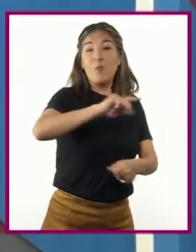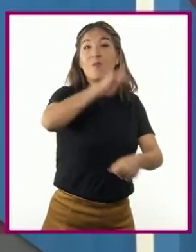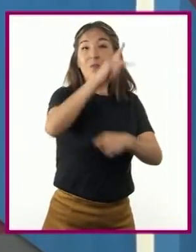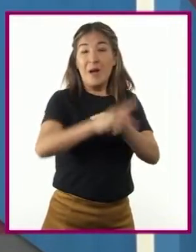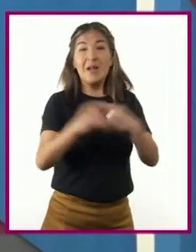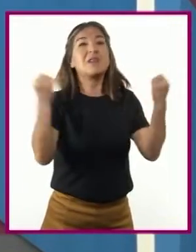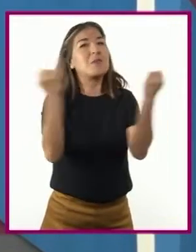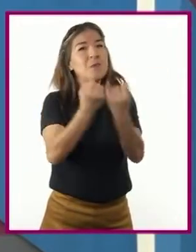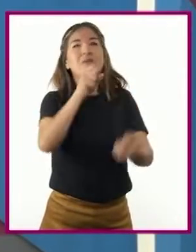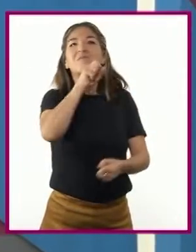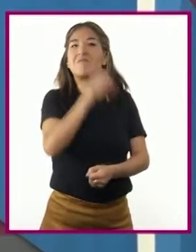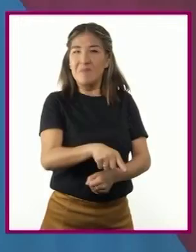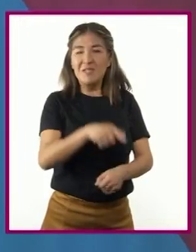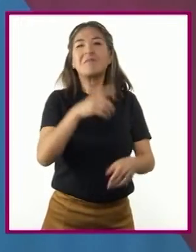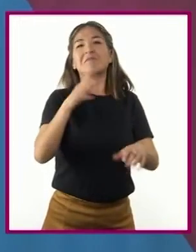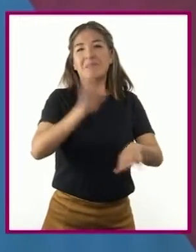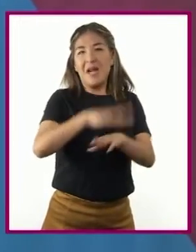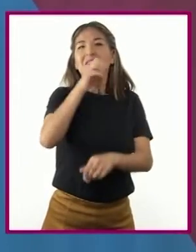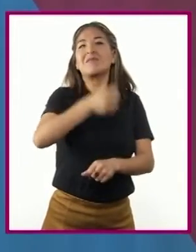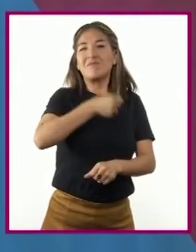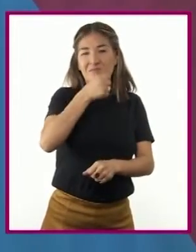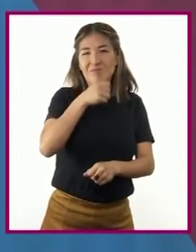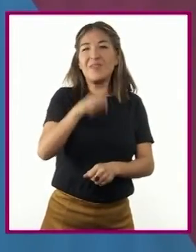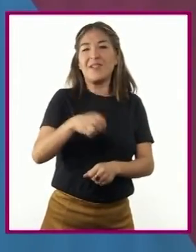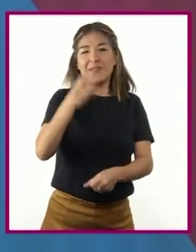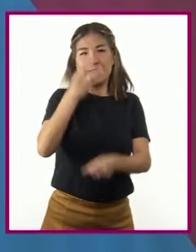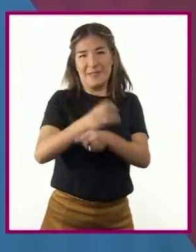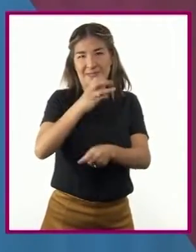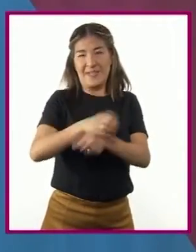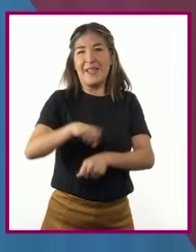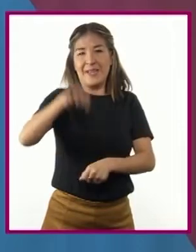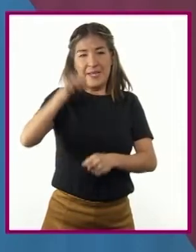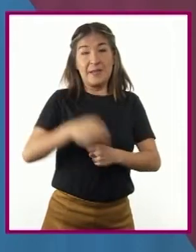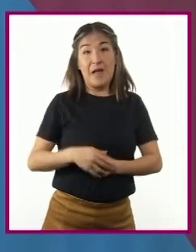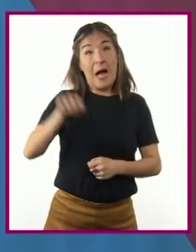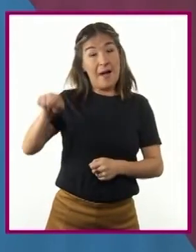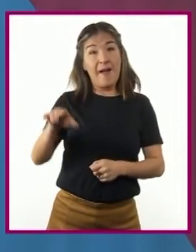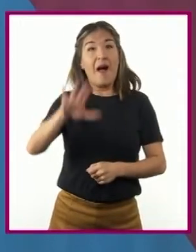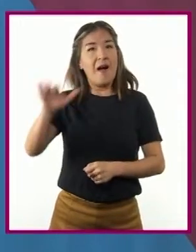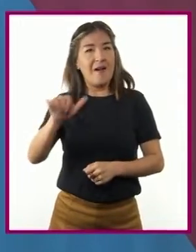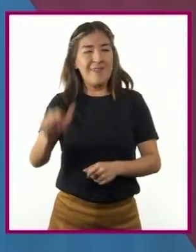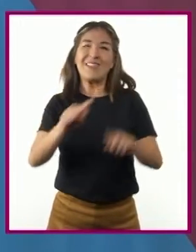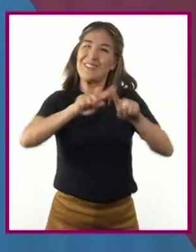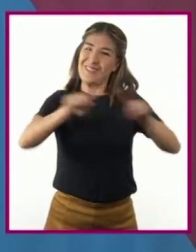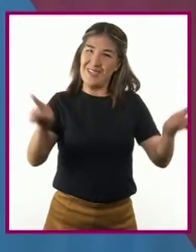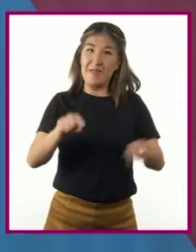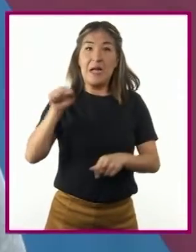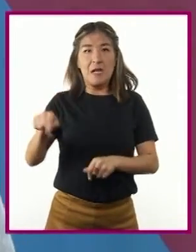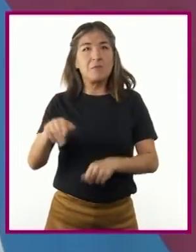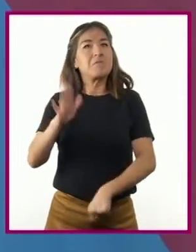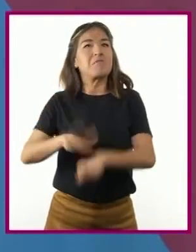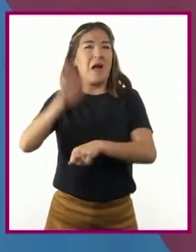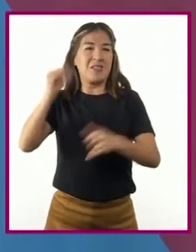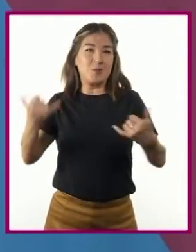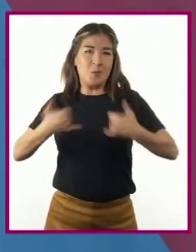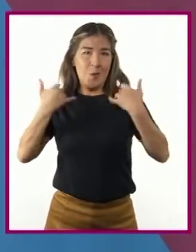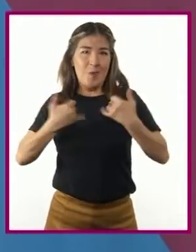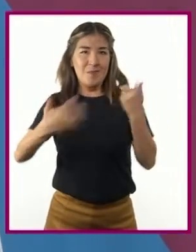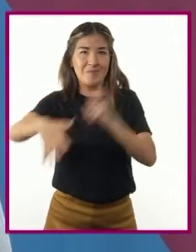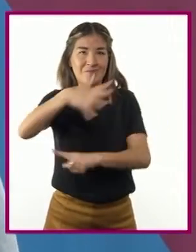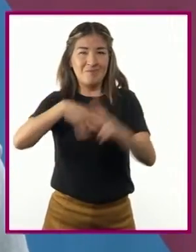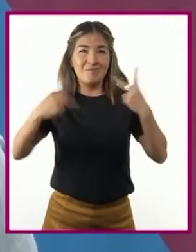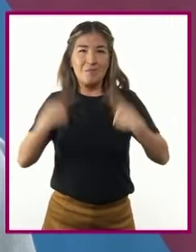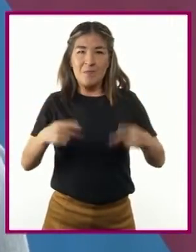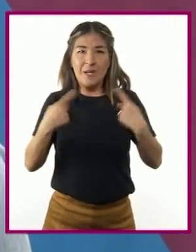siguiendo esta misma tendencia, a excepción de África, en donde la mayoría de la población es joven. Sin embargo,